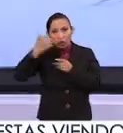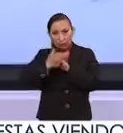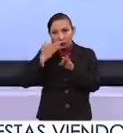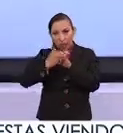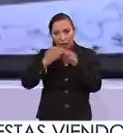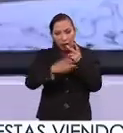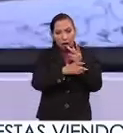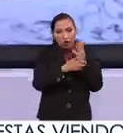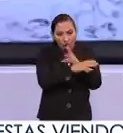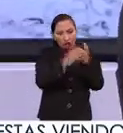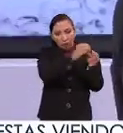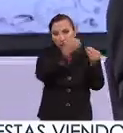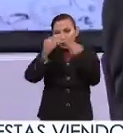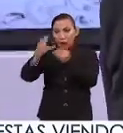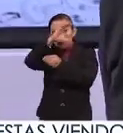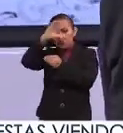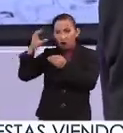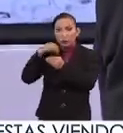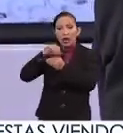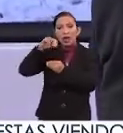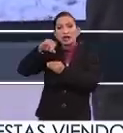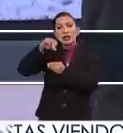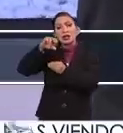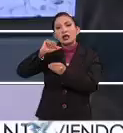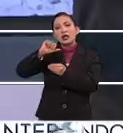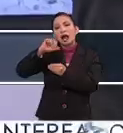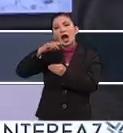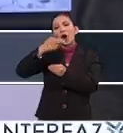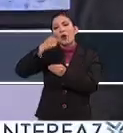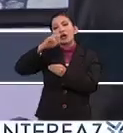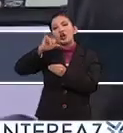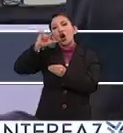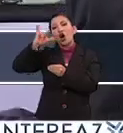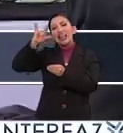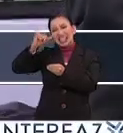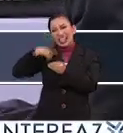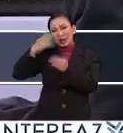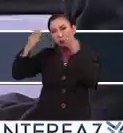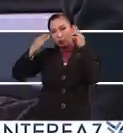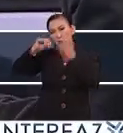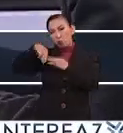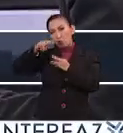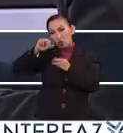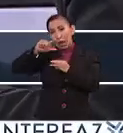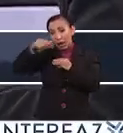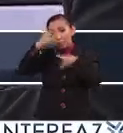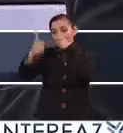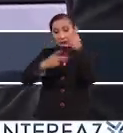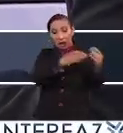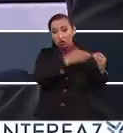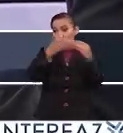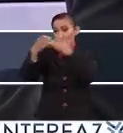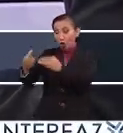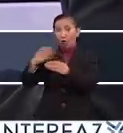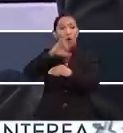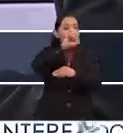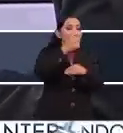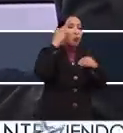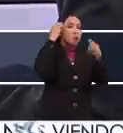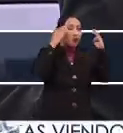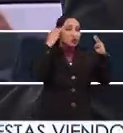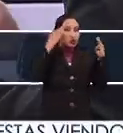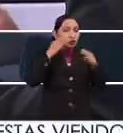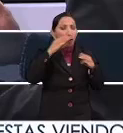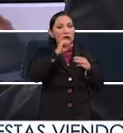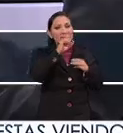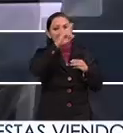piezas fantásticas, unas fotografías de Naui Olin que están en el Museo Nacional de Arte, irán unas piezas al Museo de la Cancillería de